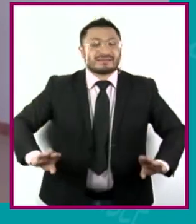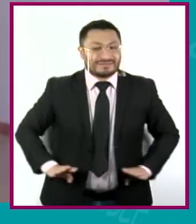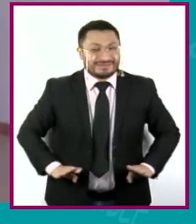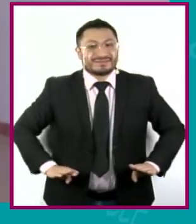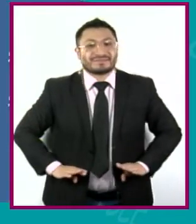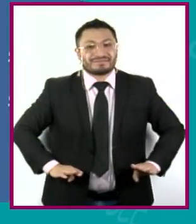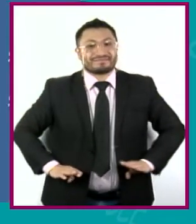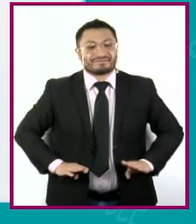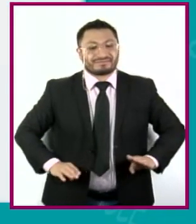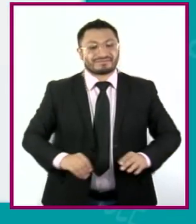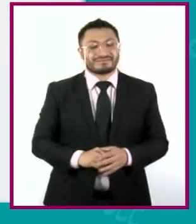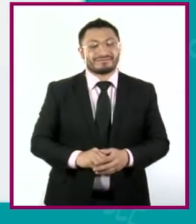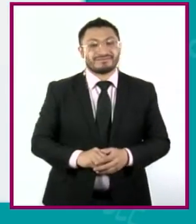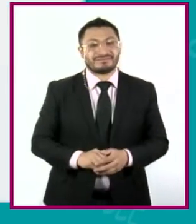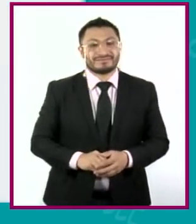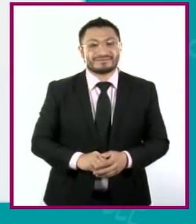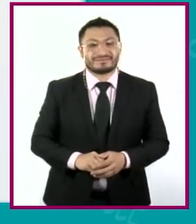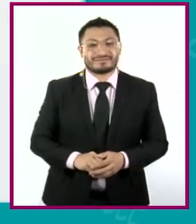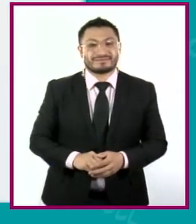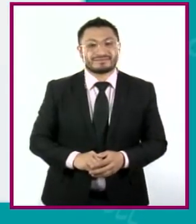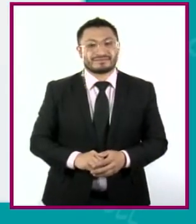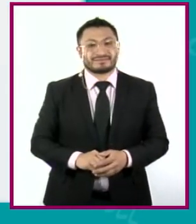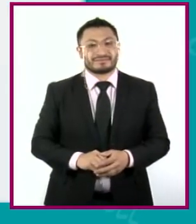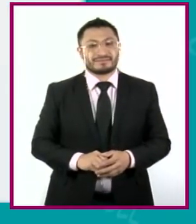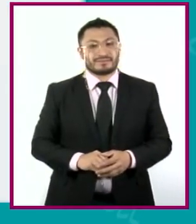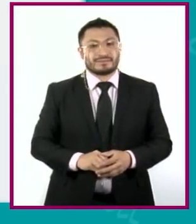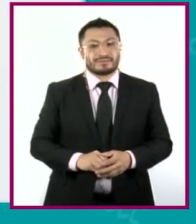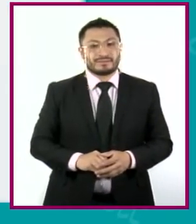estructura que